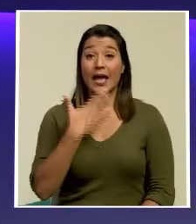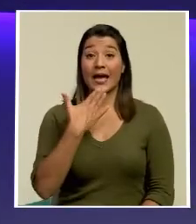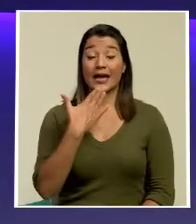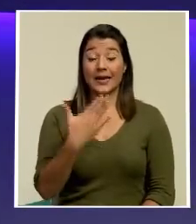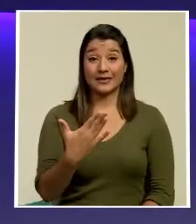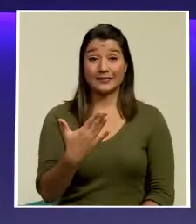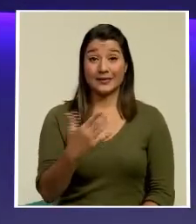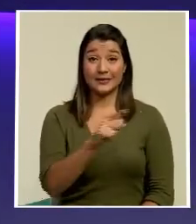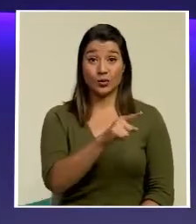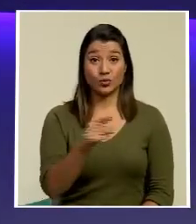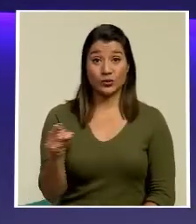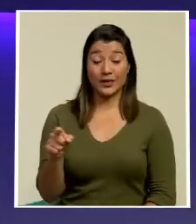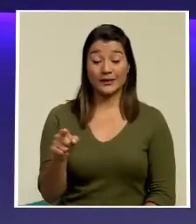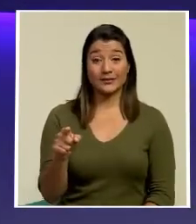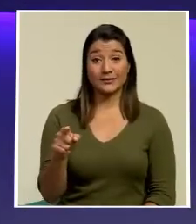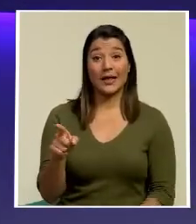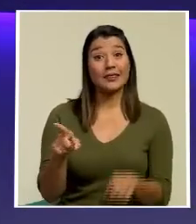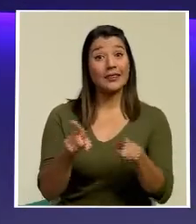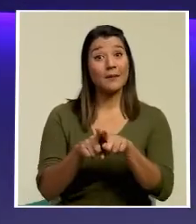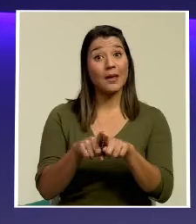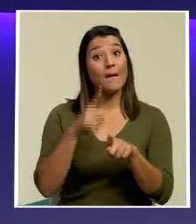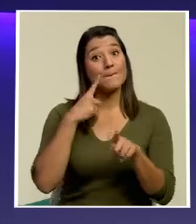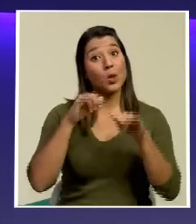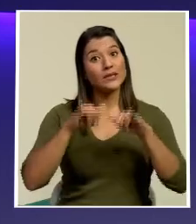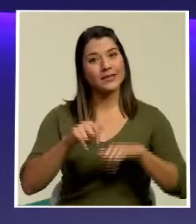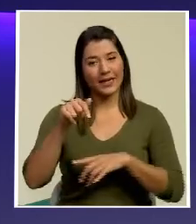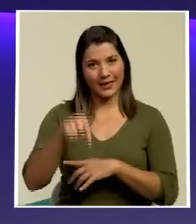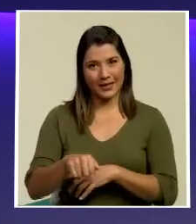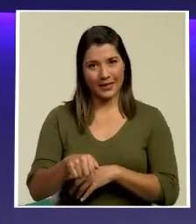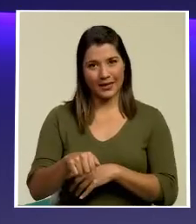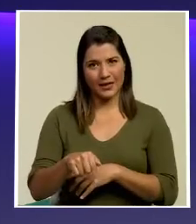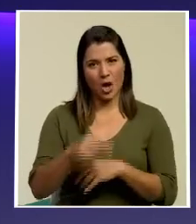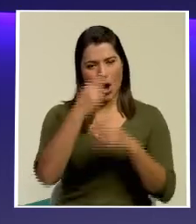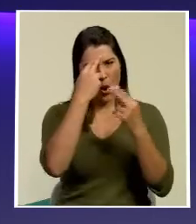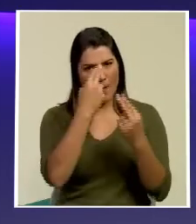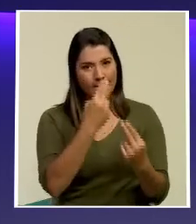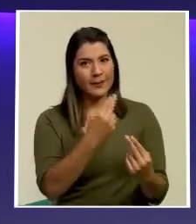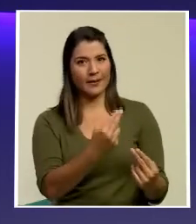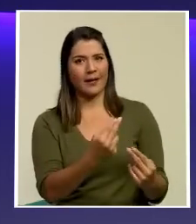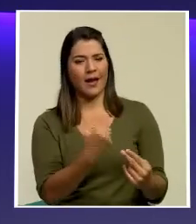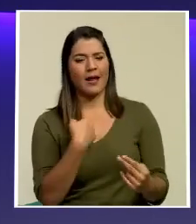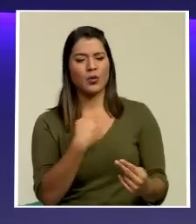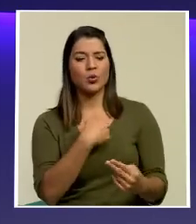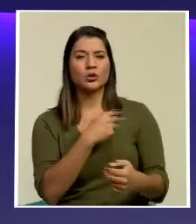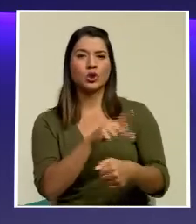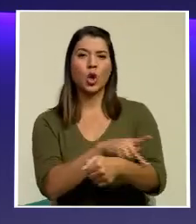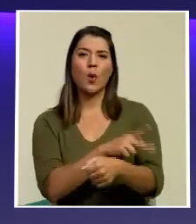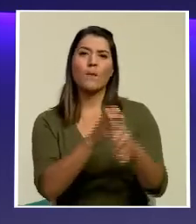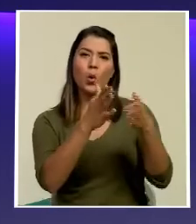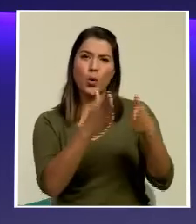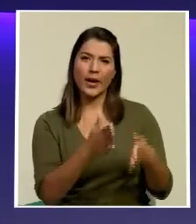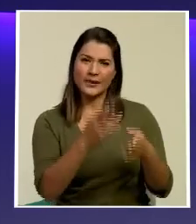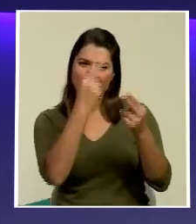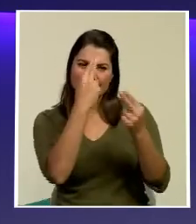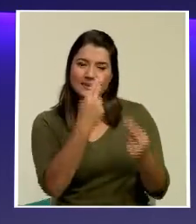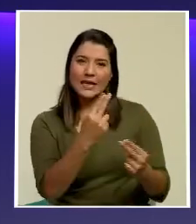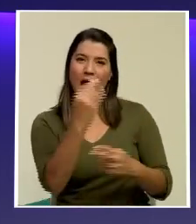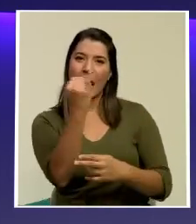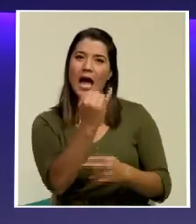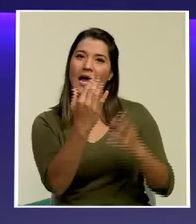Gracias a ustedes también por estar ahí. Homenajear a nuestros poetas, a nuestros